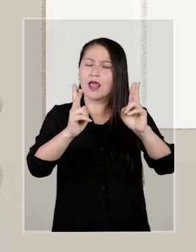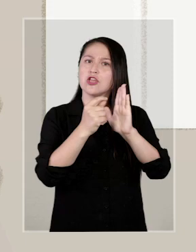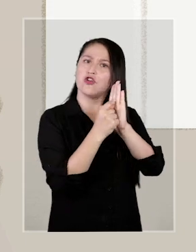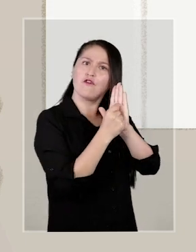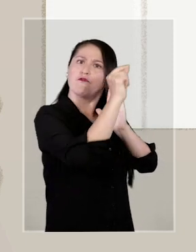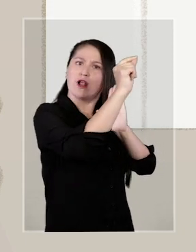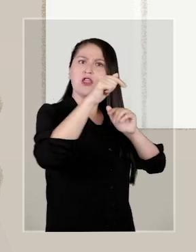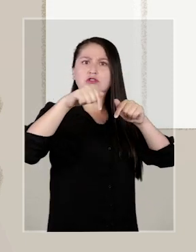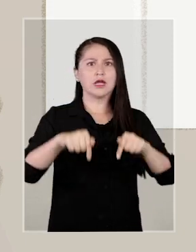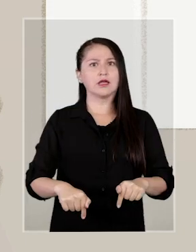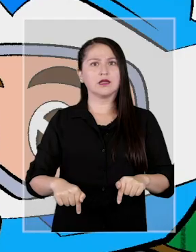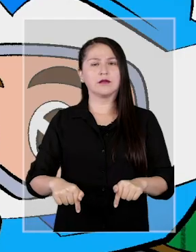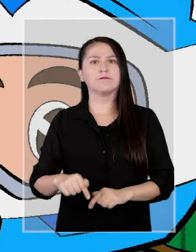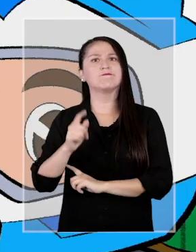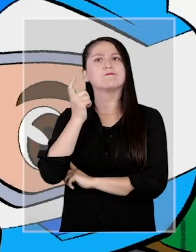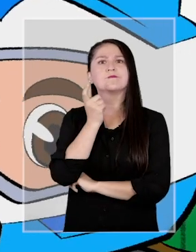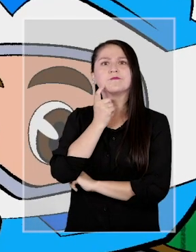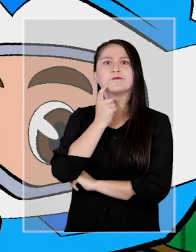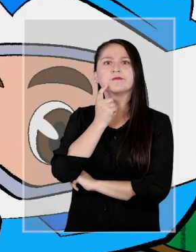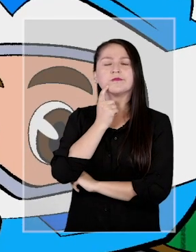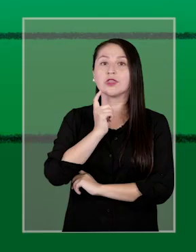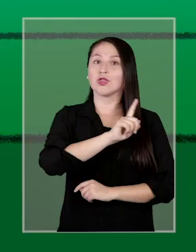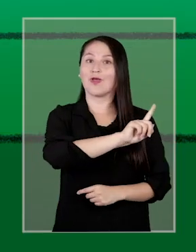¿Derechos son solo válidos aquí?